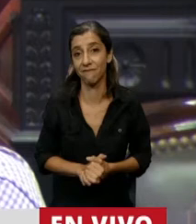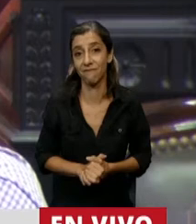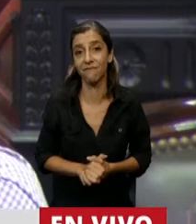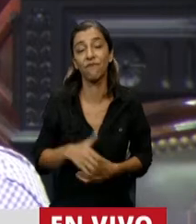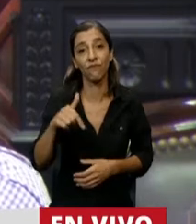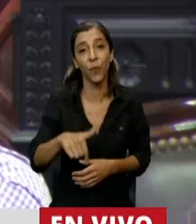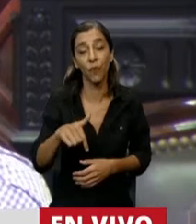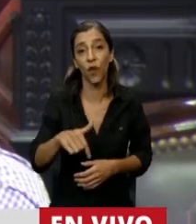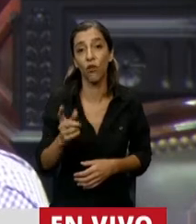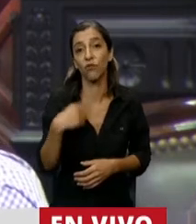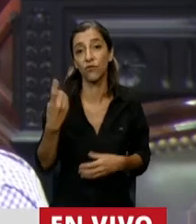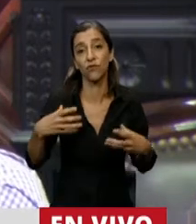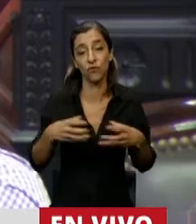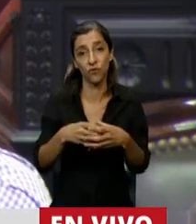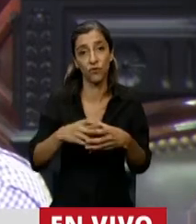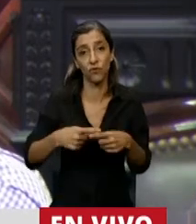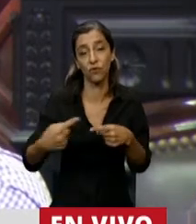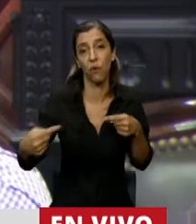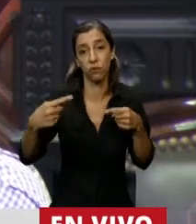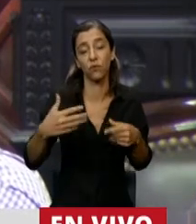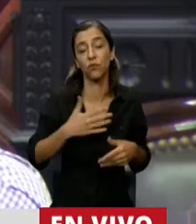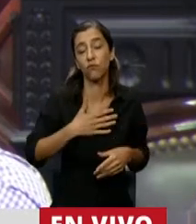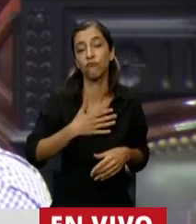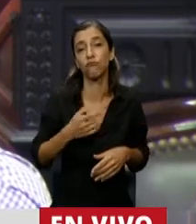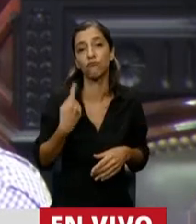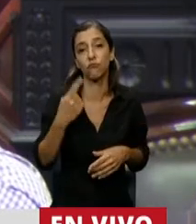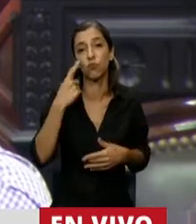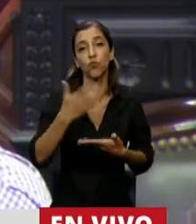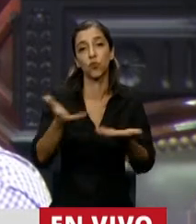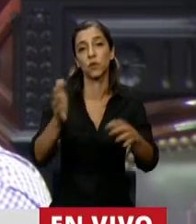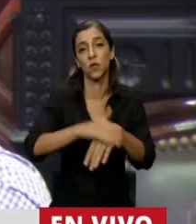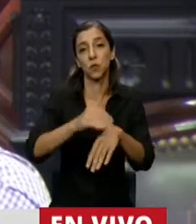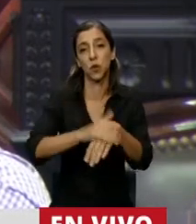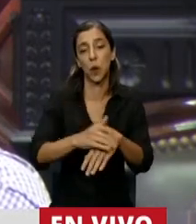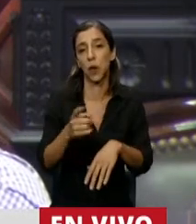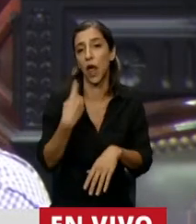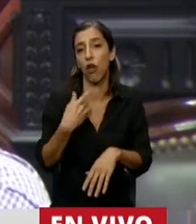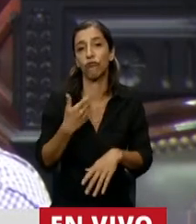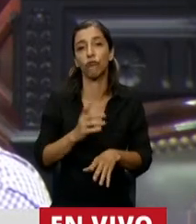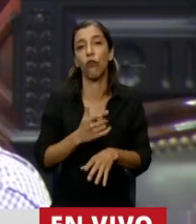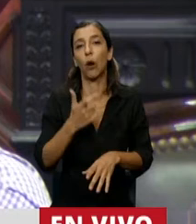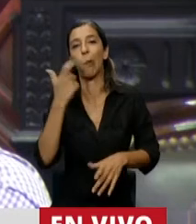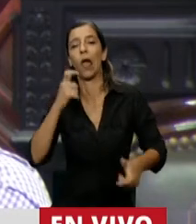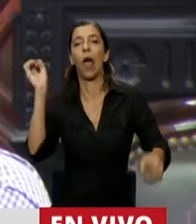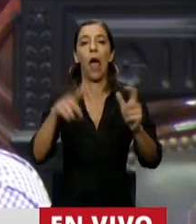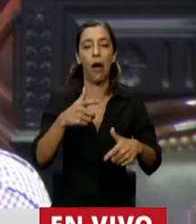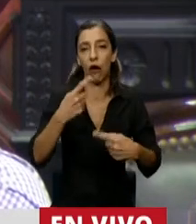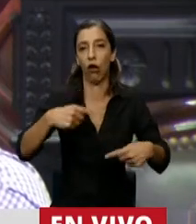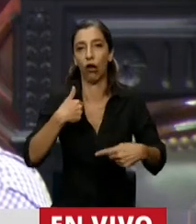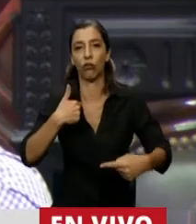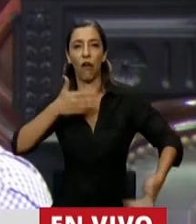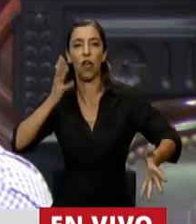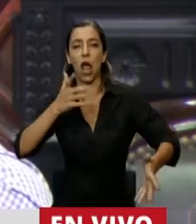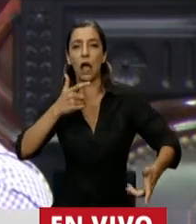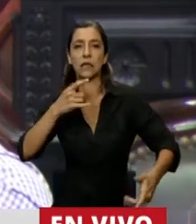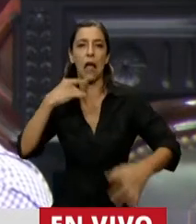hoy sí desde la oposición mostramos una gran responsabilidad con el país. No vinimos a tirar piedras, nadie se violentó,